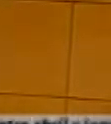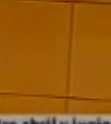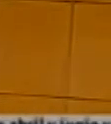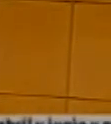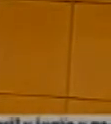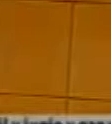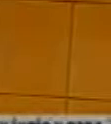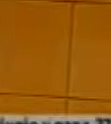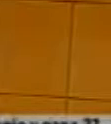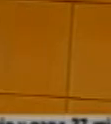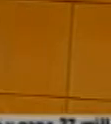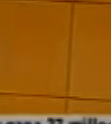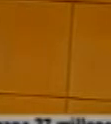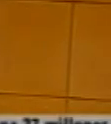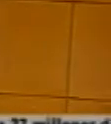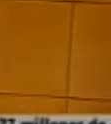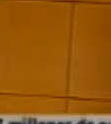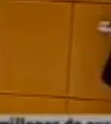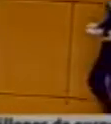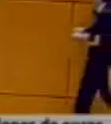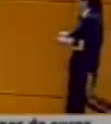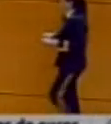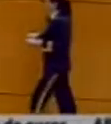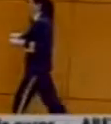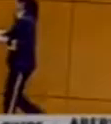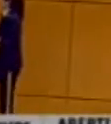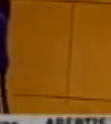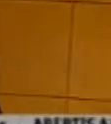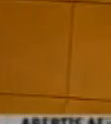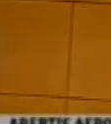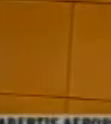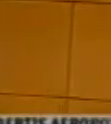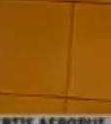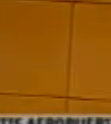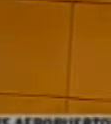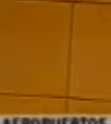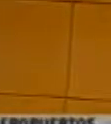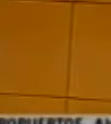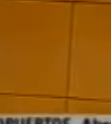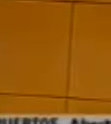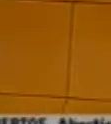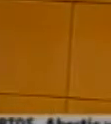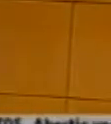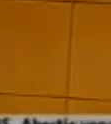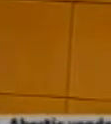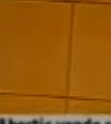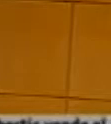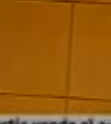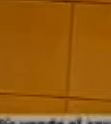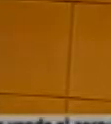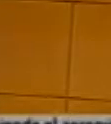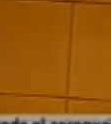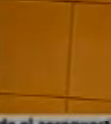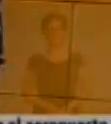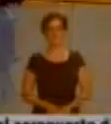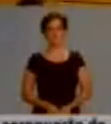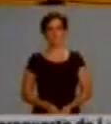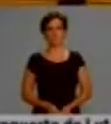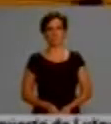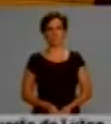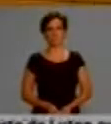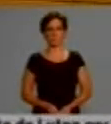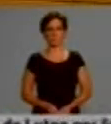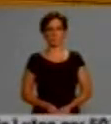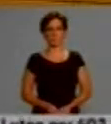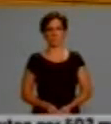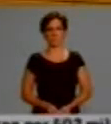caso Bárcenas. Rajoy ha dicho que cometió el error de confiar en un delincuente y ha defendido al Partido